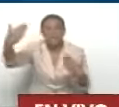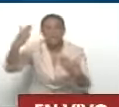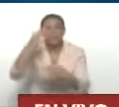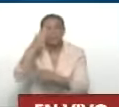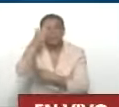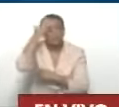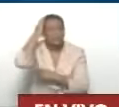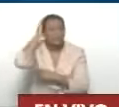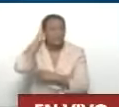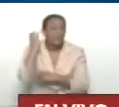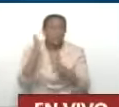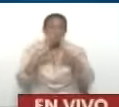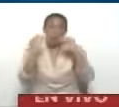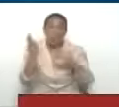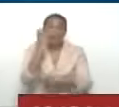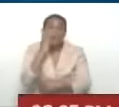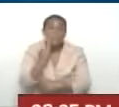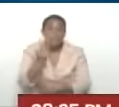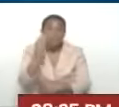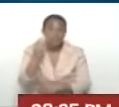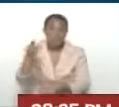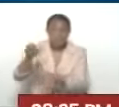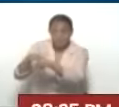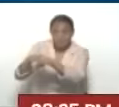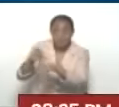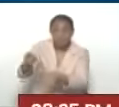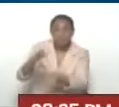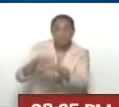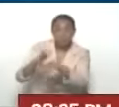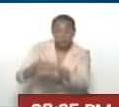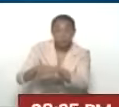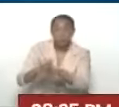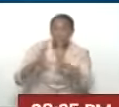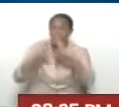Y toda esta experiencia, Jocelyn, va